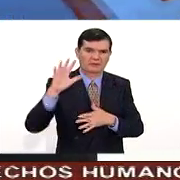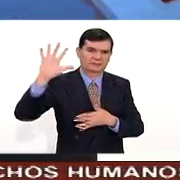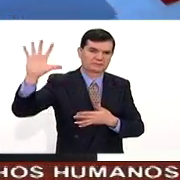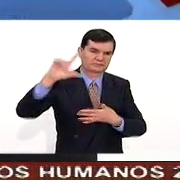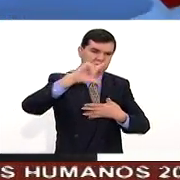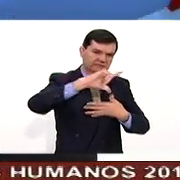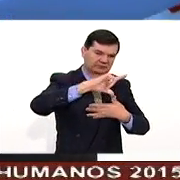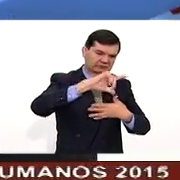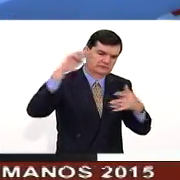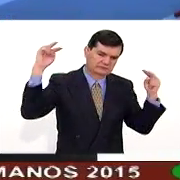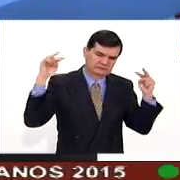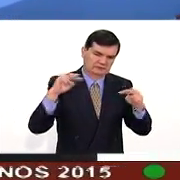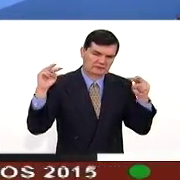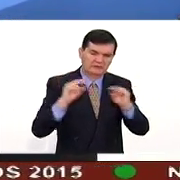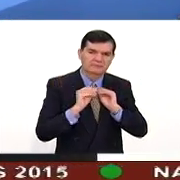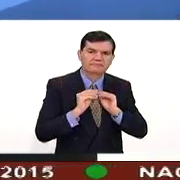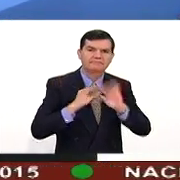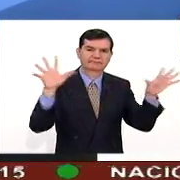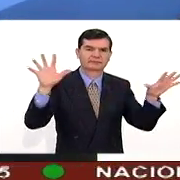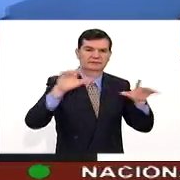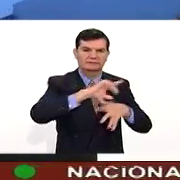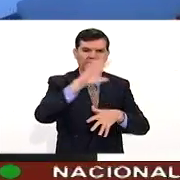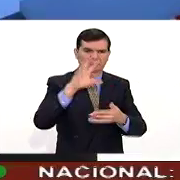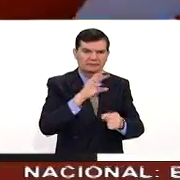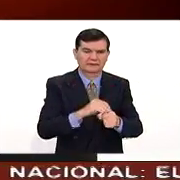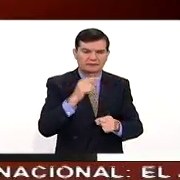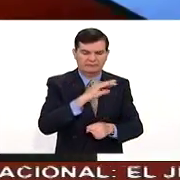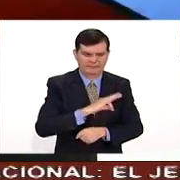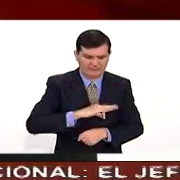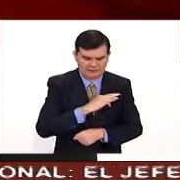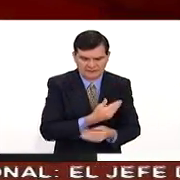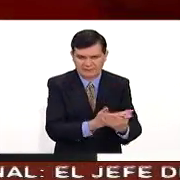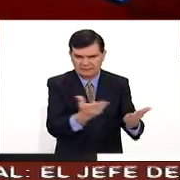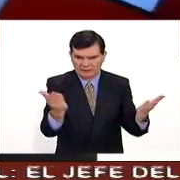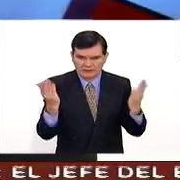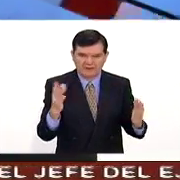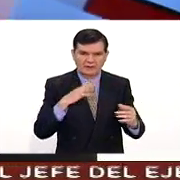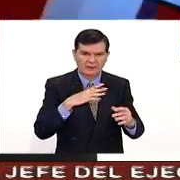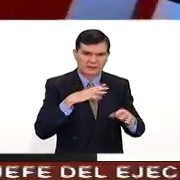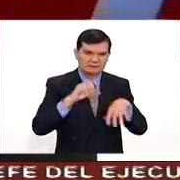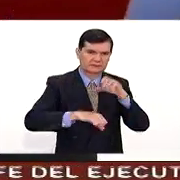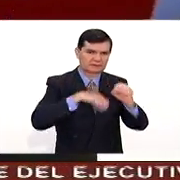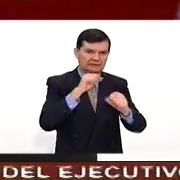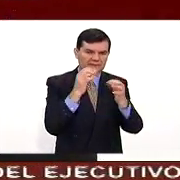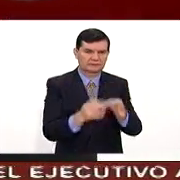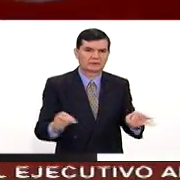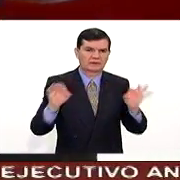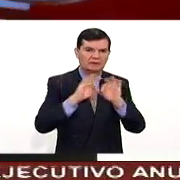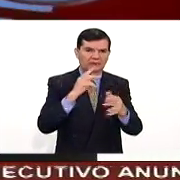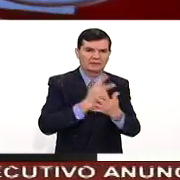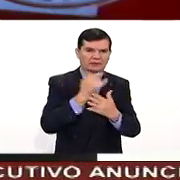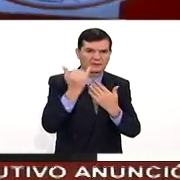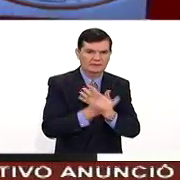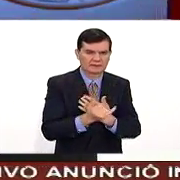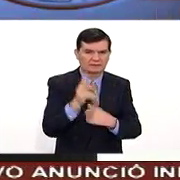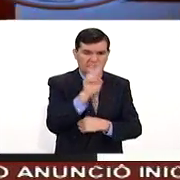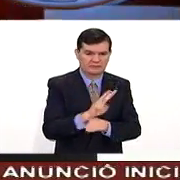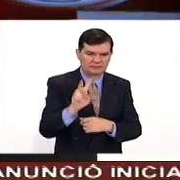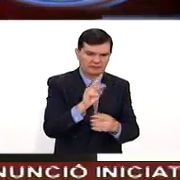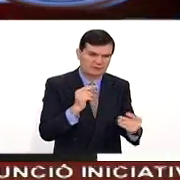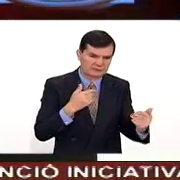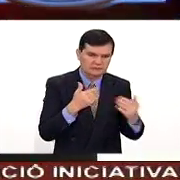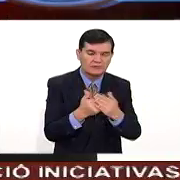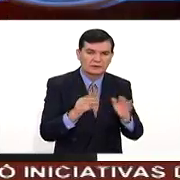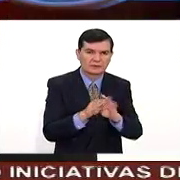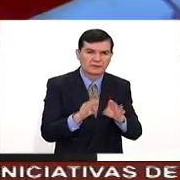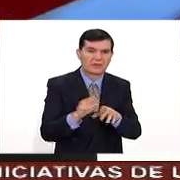que se estará viendo en toda nuestra región. Muchísimas felicidades a todos quienes lograron este importante proyecto. Es viernes de En Corto, en